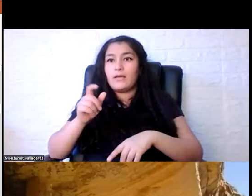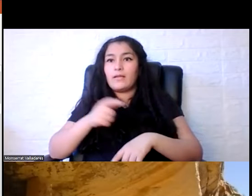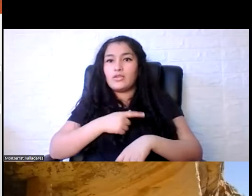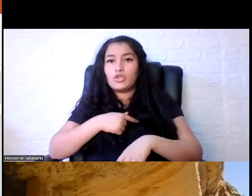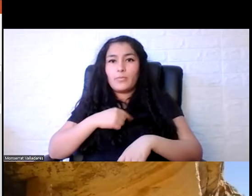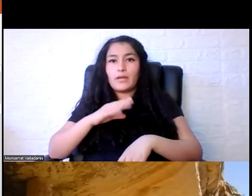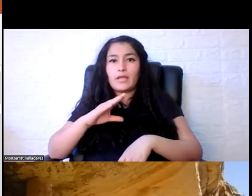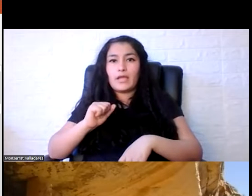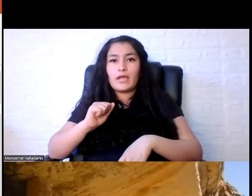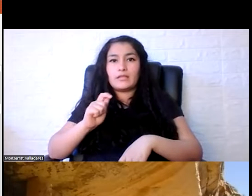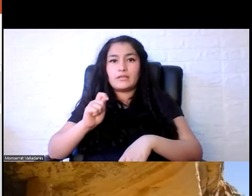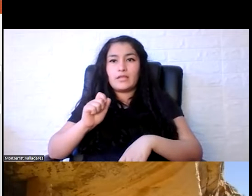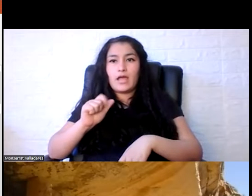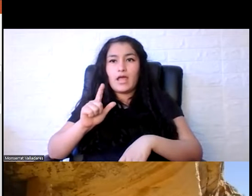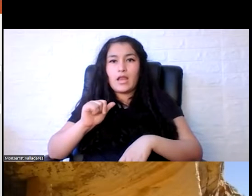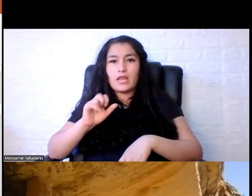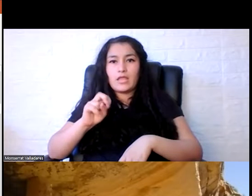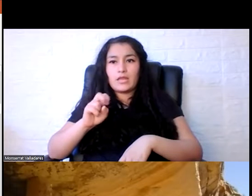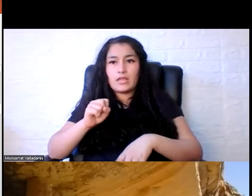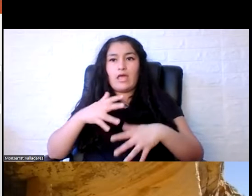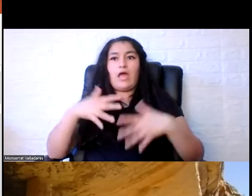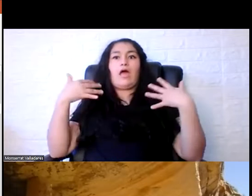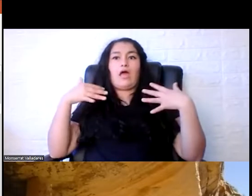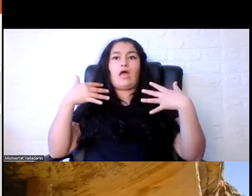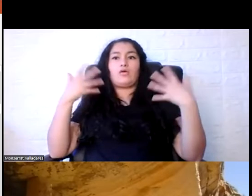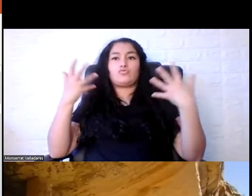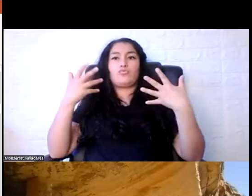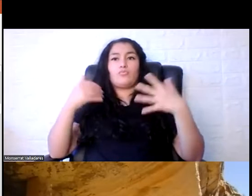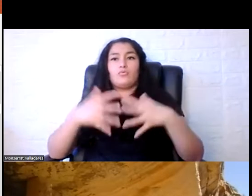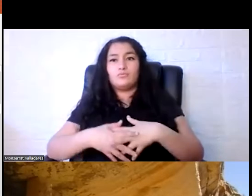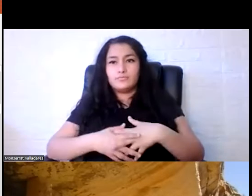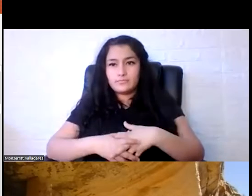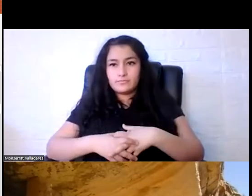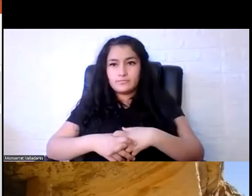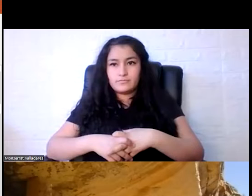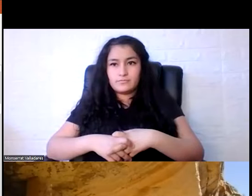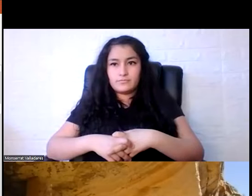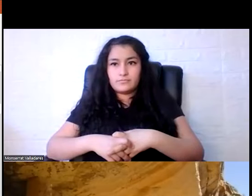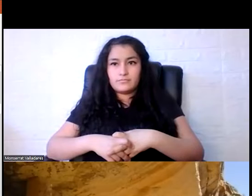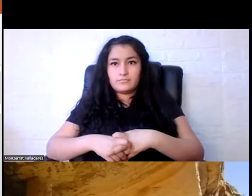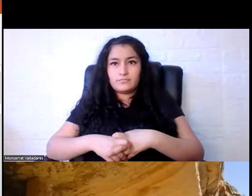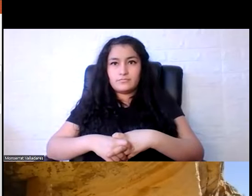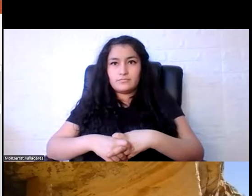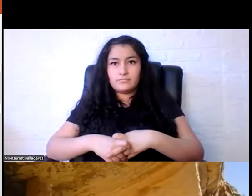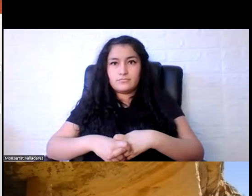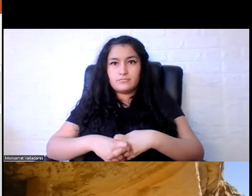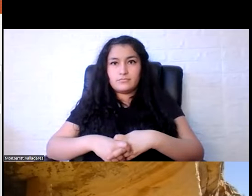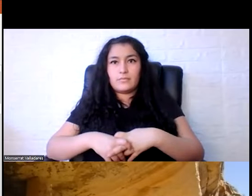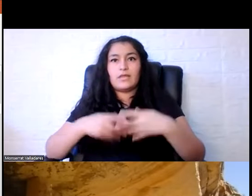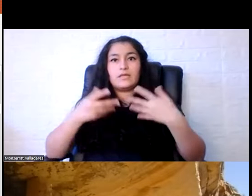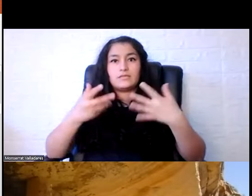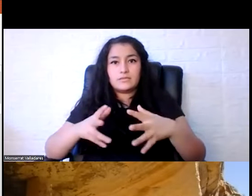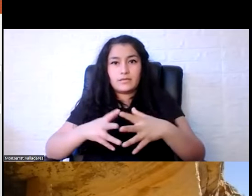asombrada. Ya está. Mamá, ¿cómo? Es que no sé qué hacer. A ver. Bueno, entonces